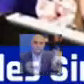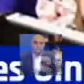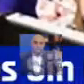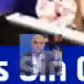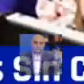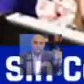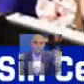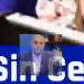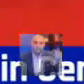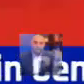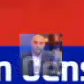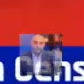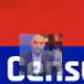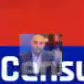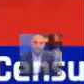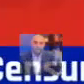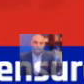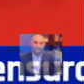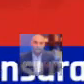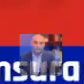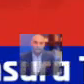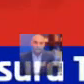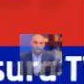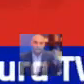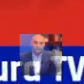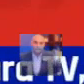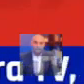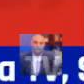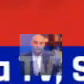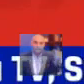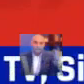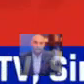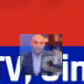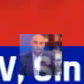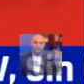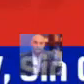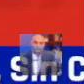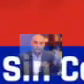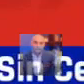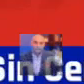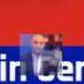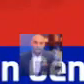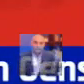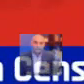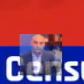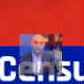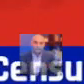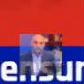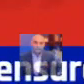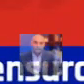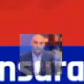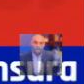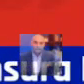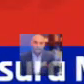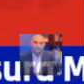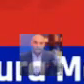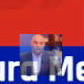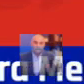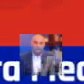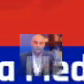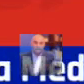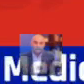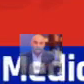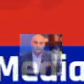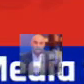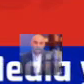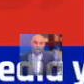estar en contra de eso afecta mucho, porque todavía hay que reconocerlo. Hay un par de generaciones